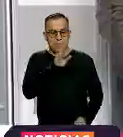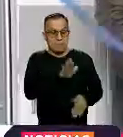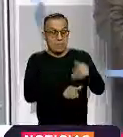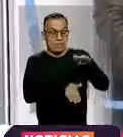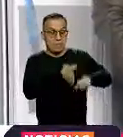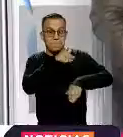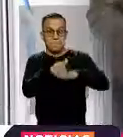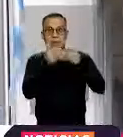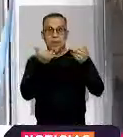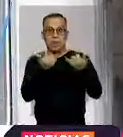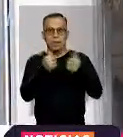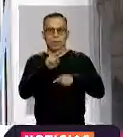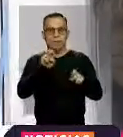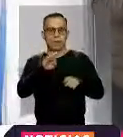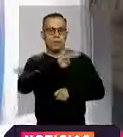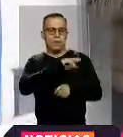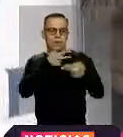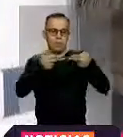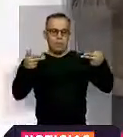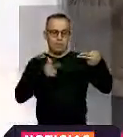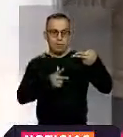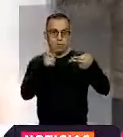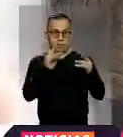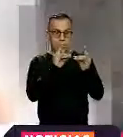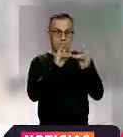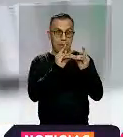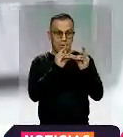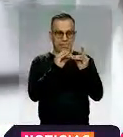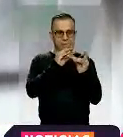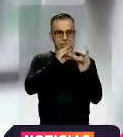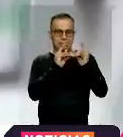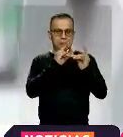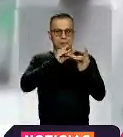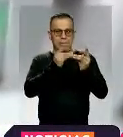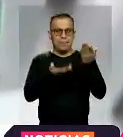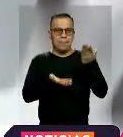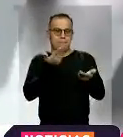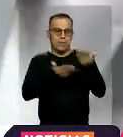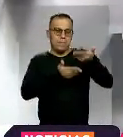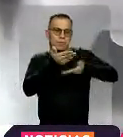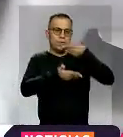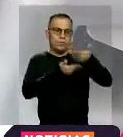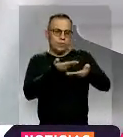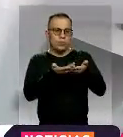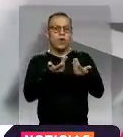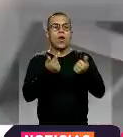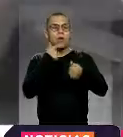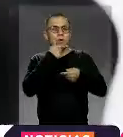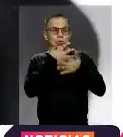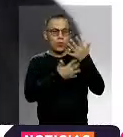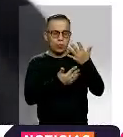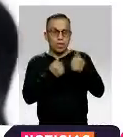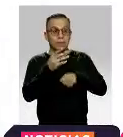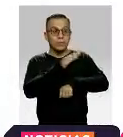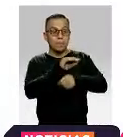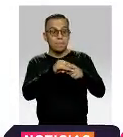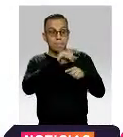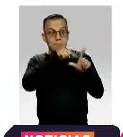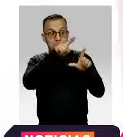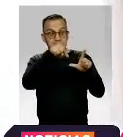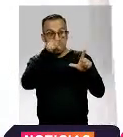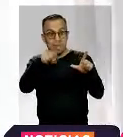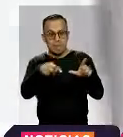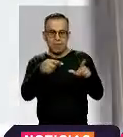gigante. Según el alcalde, cada sala cuenta con camas automáticas que se adaptan a la etapa del parto, flujómetro, monitor de signos, incubadora